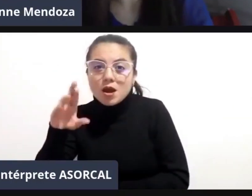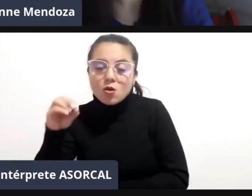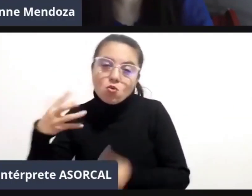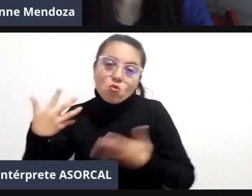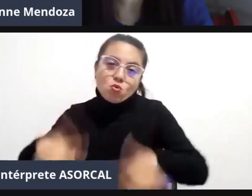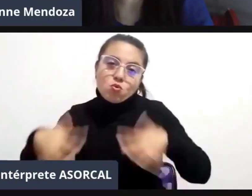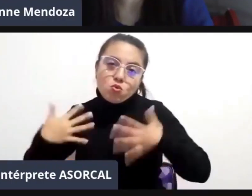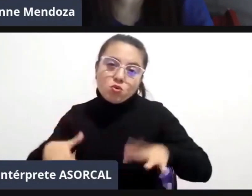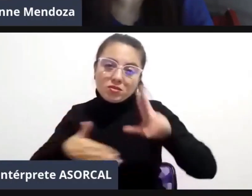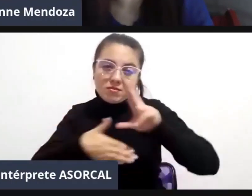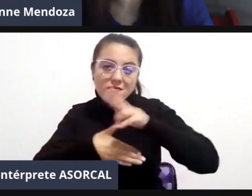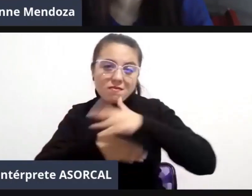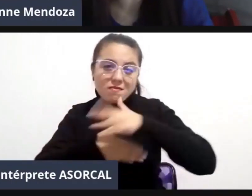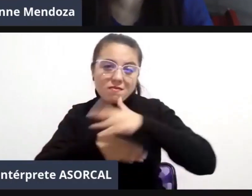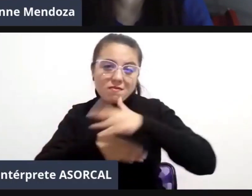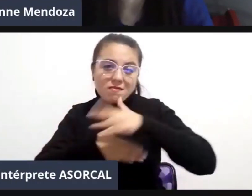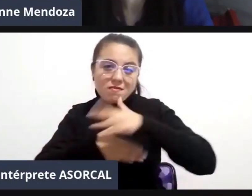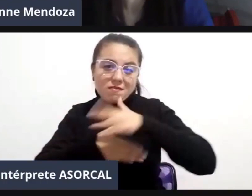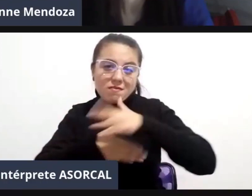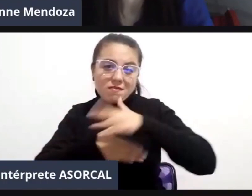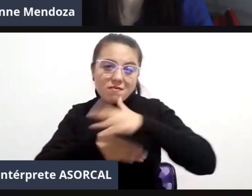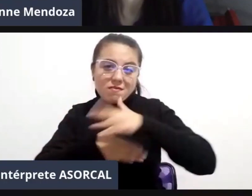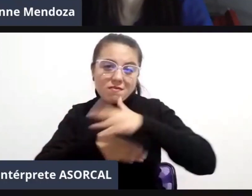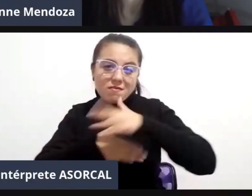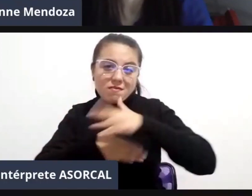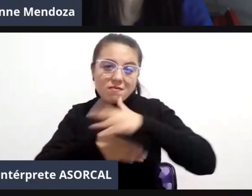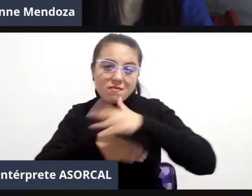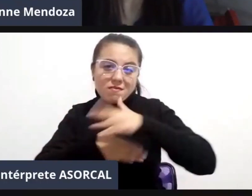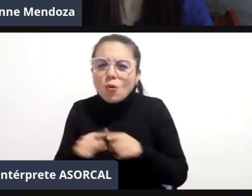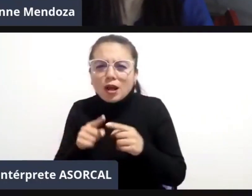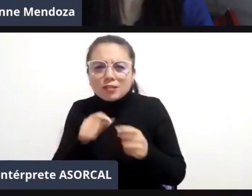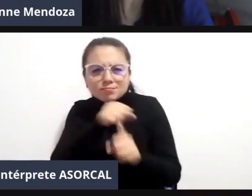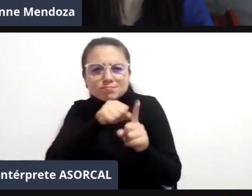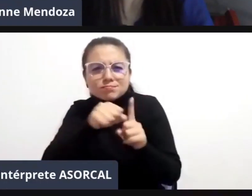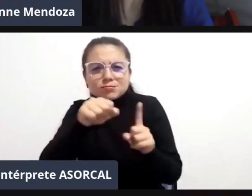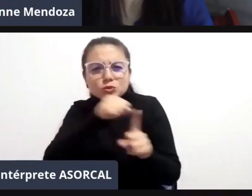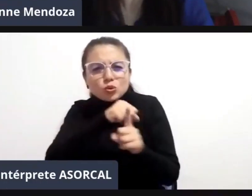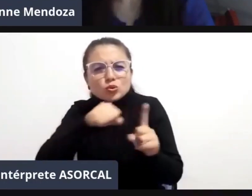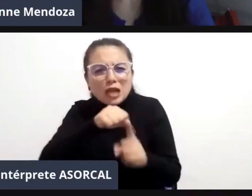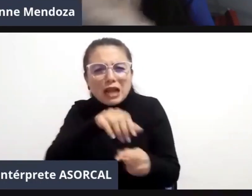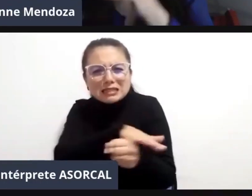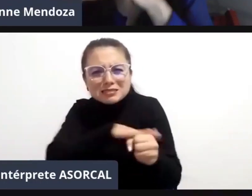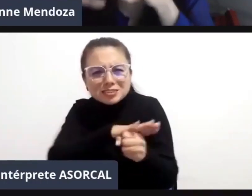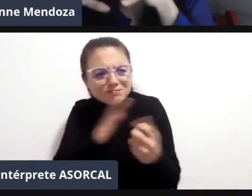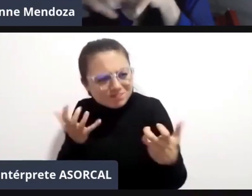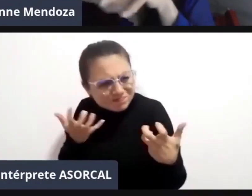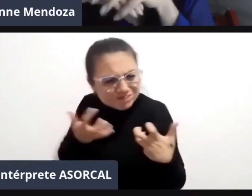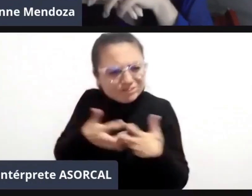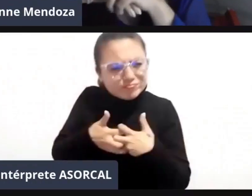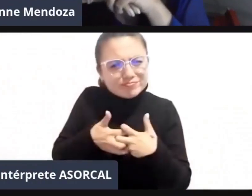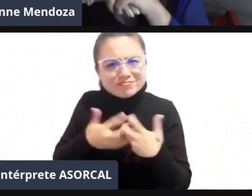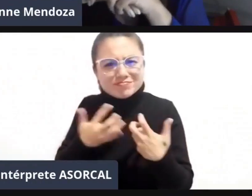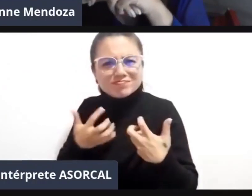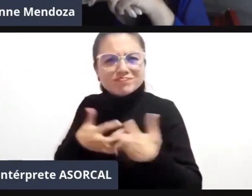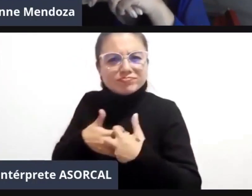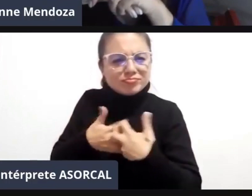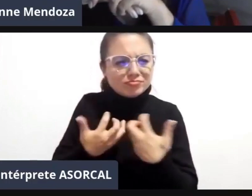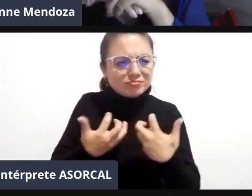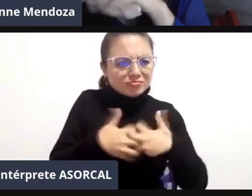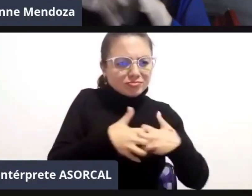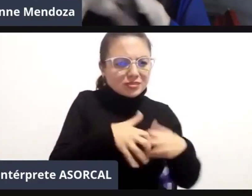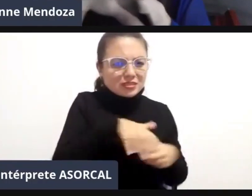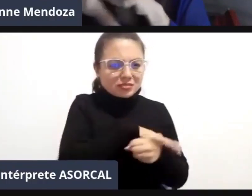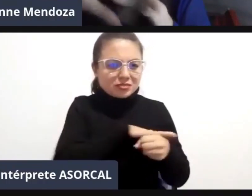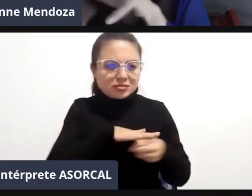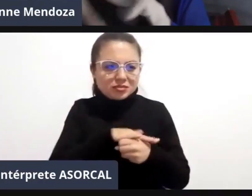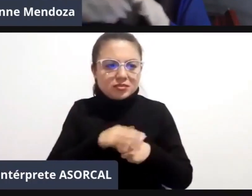De ese involucramiento, digamos, con las causas sociales. Entonces, ¿podríamos ahondar un poco